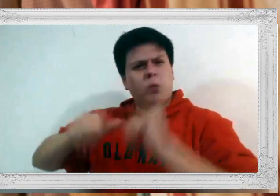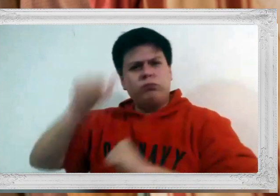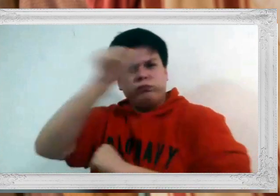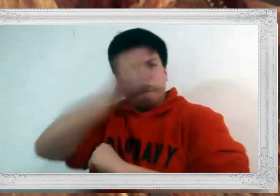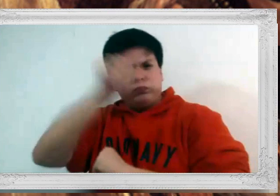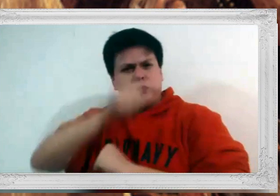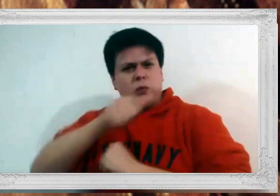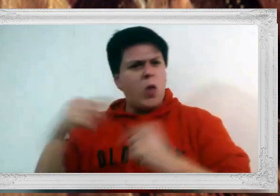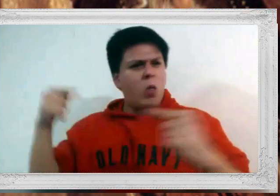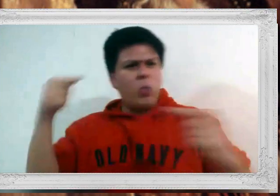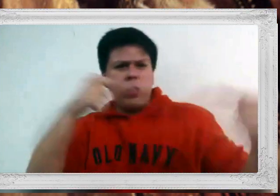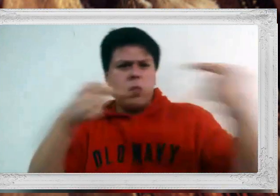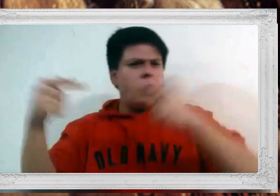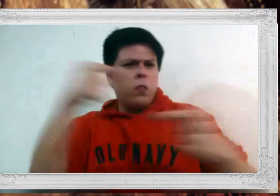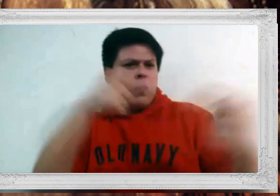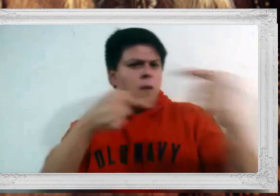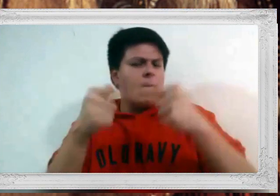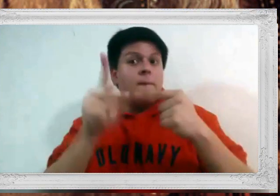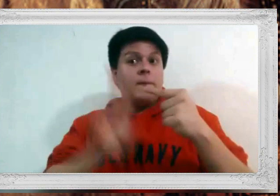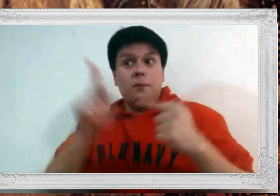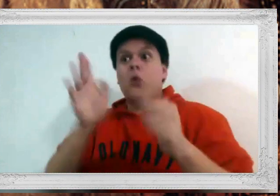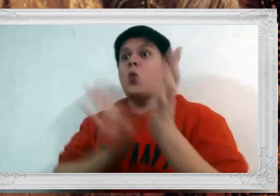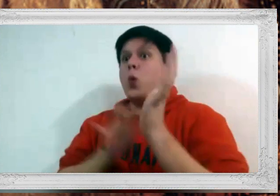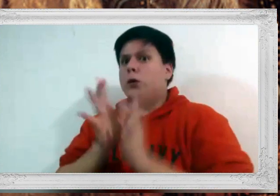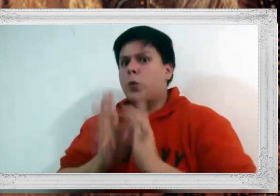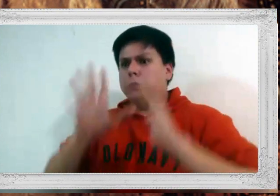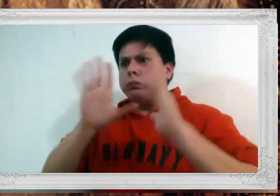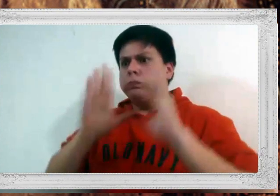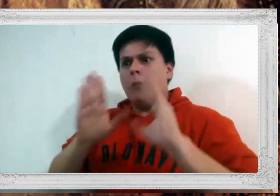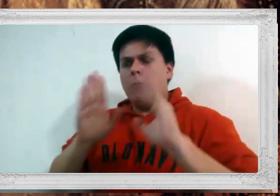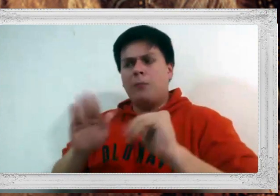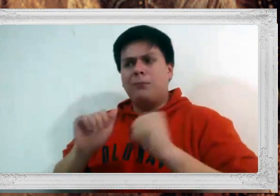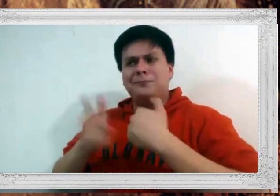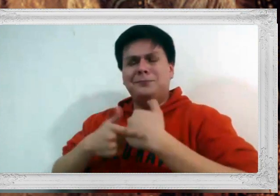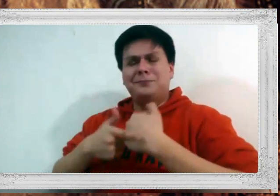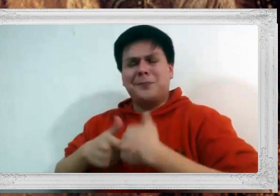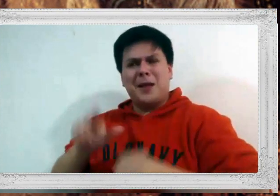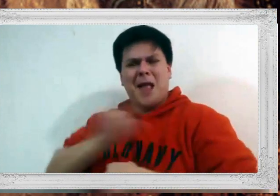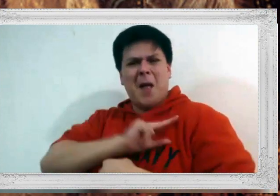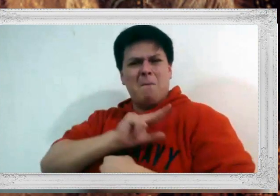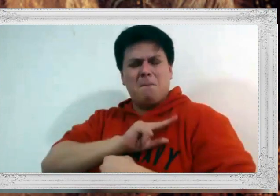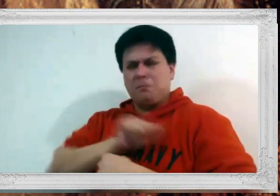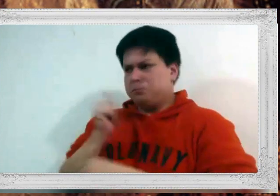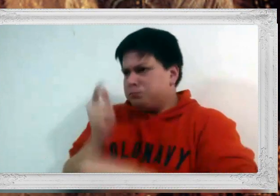embargo, Jesús enseña con una autoridad singular, la del Hijo de Dios.